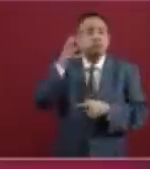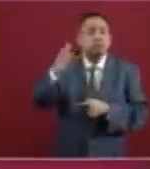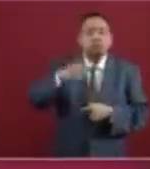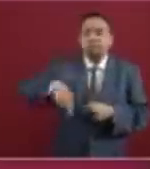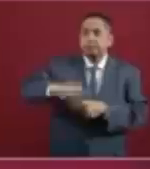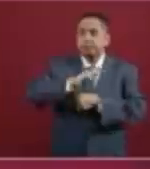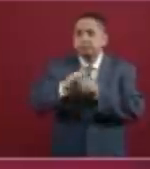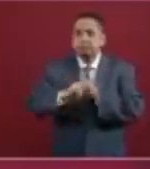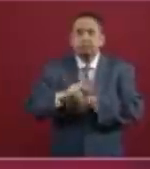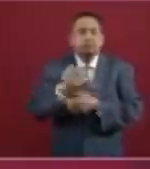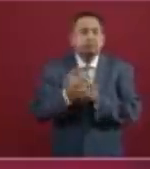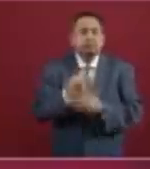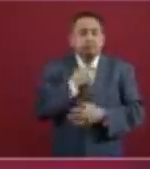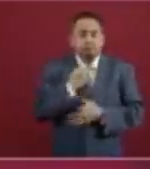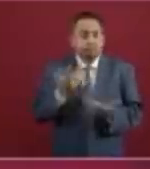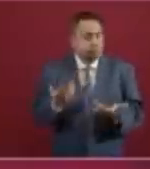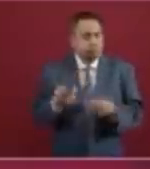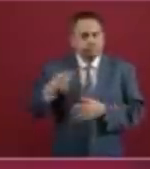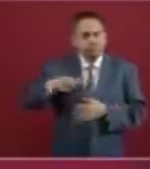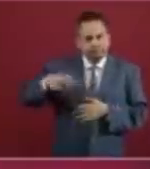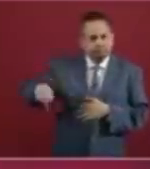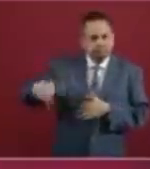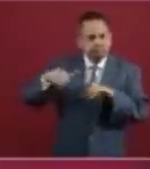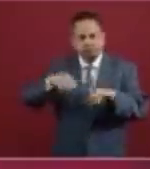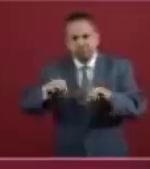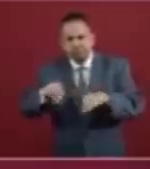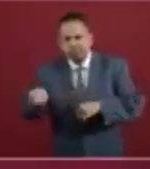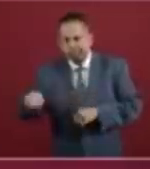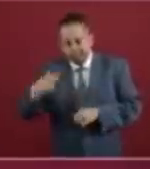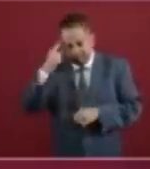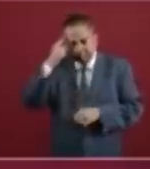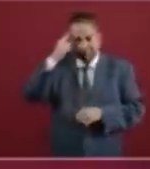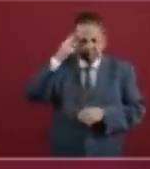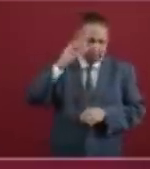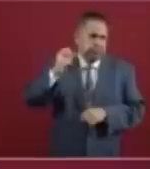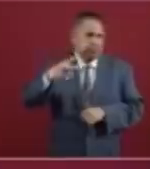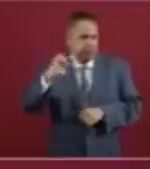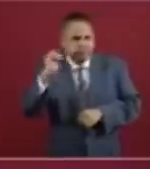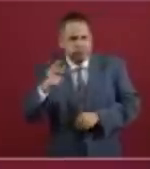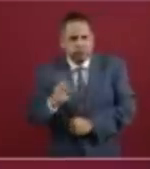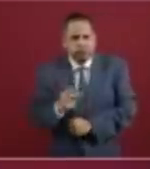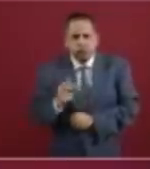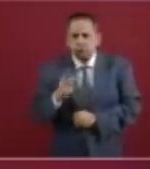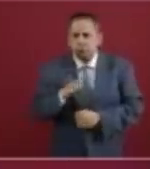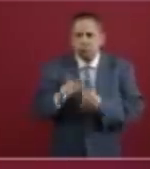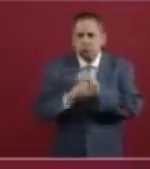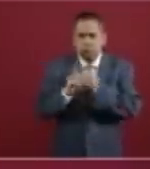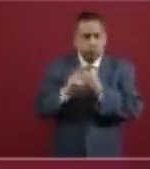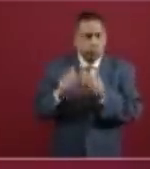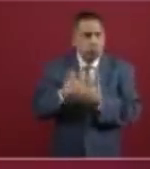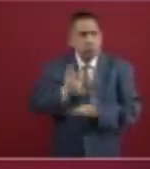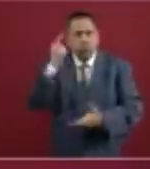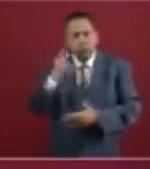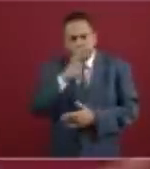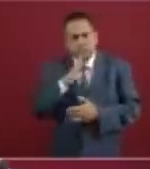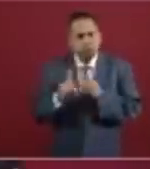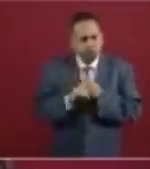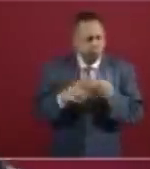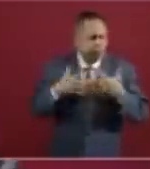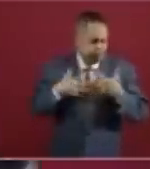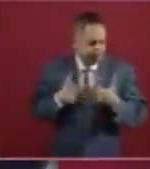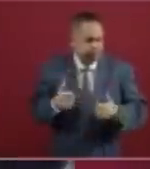están entendiendo muy bien los trabajadores, no hemos tenido problemas mayores y han